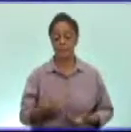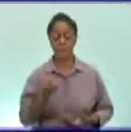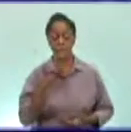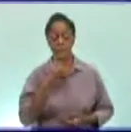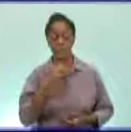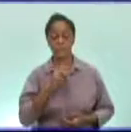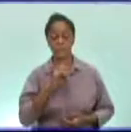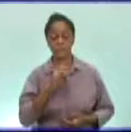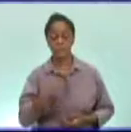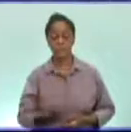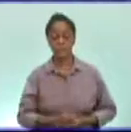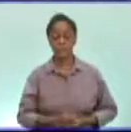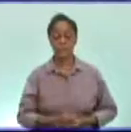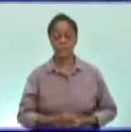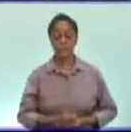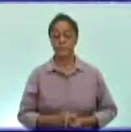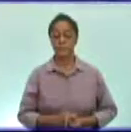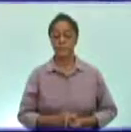húmedos.